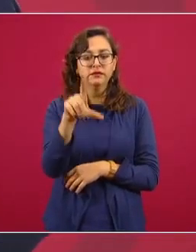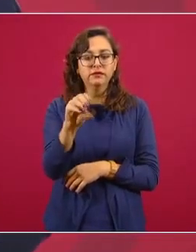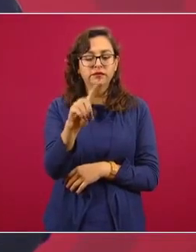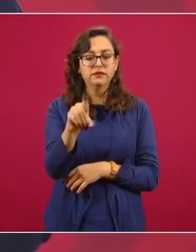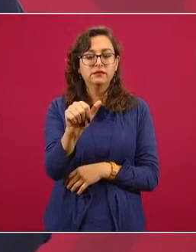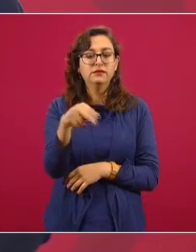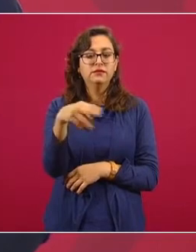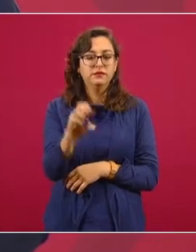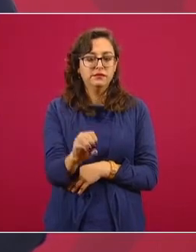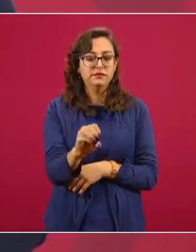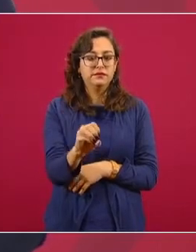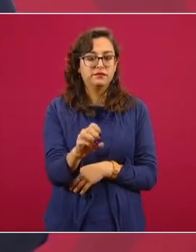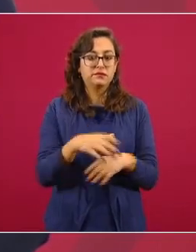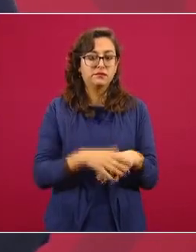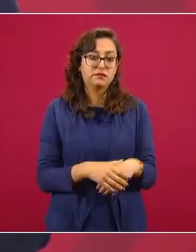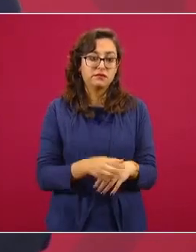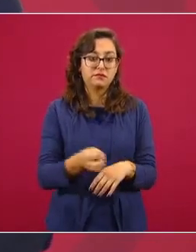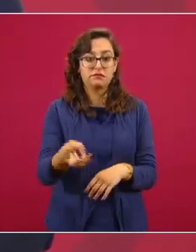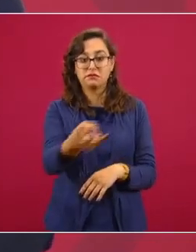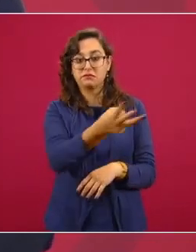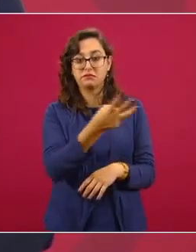Lozano, pero